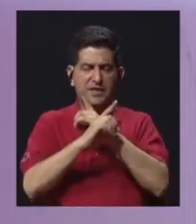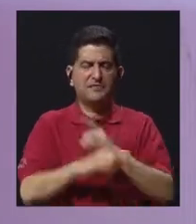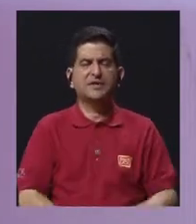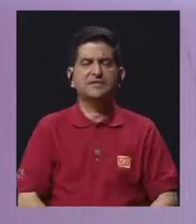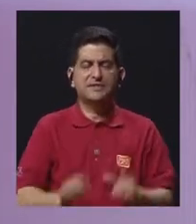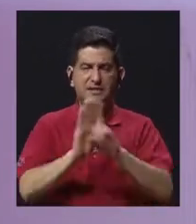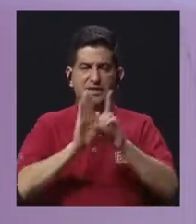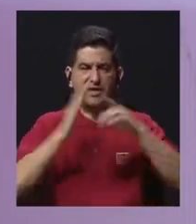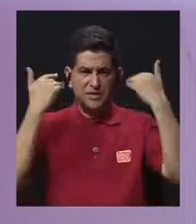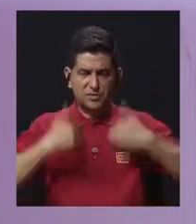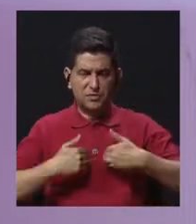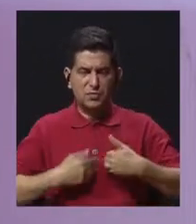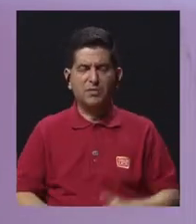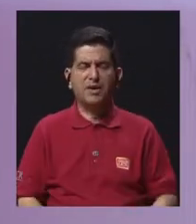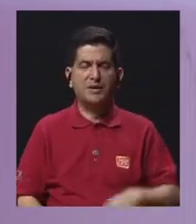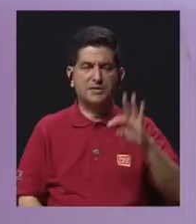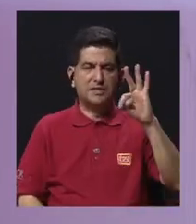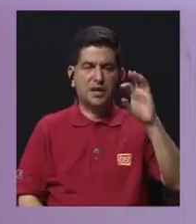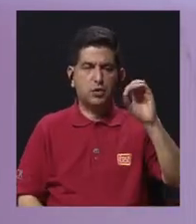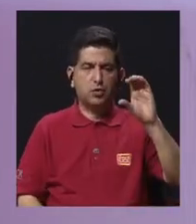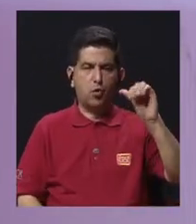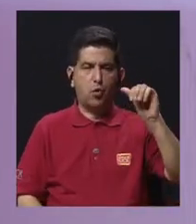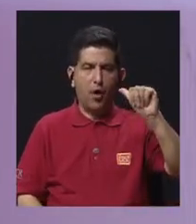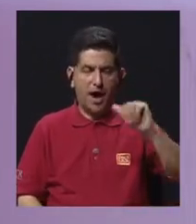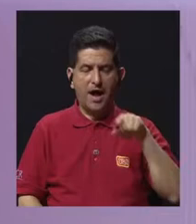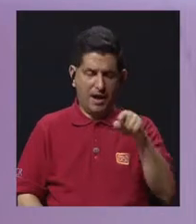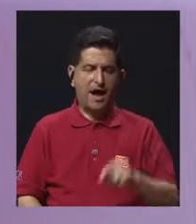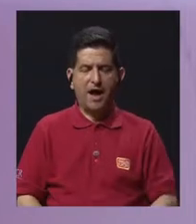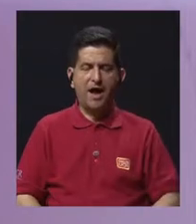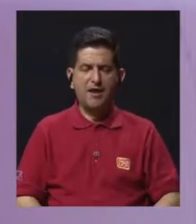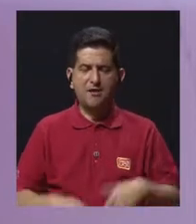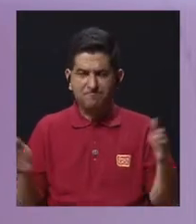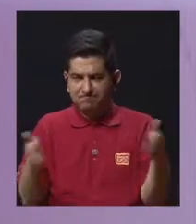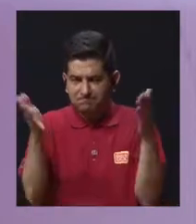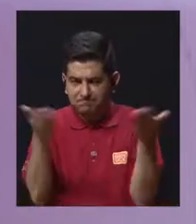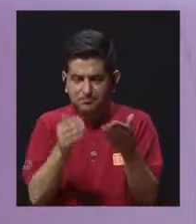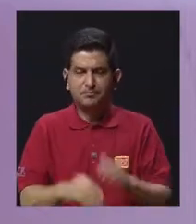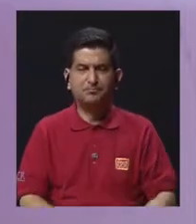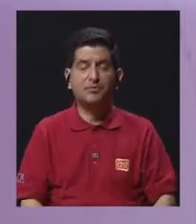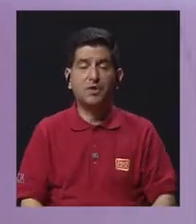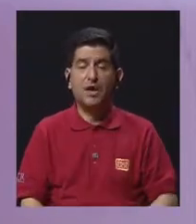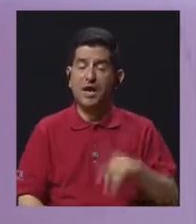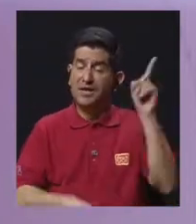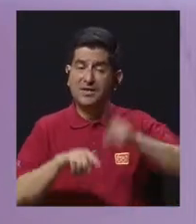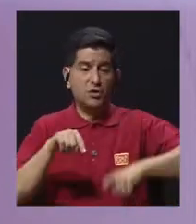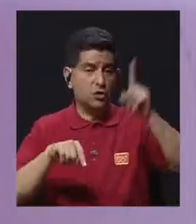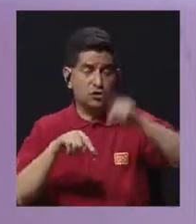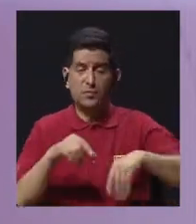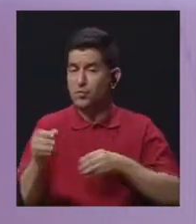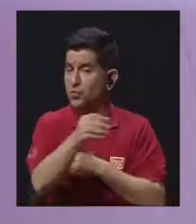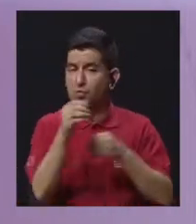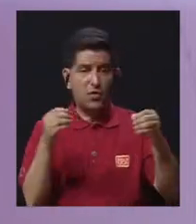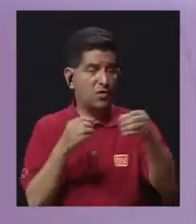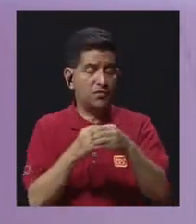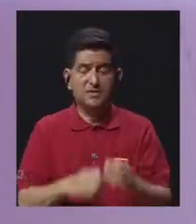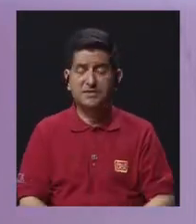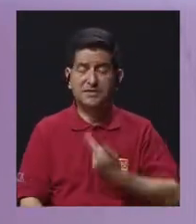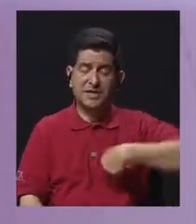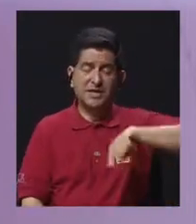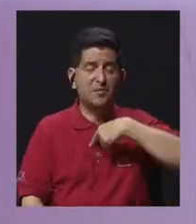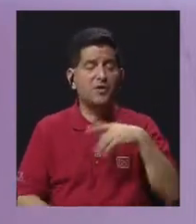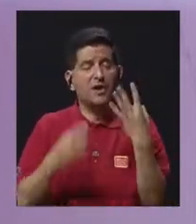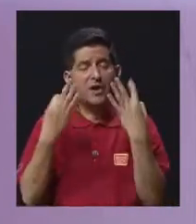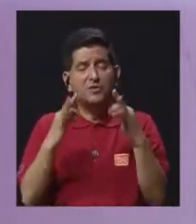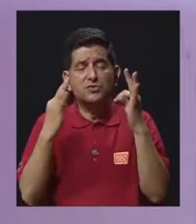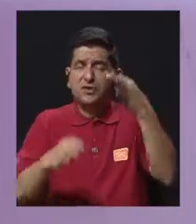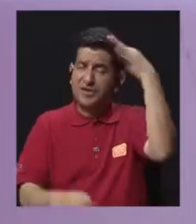una oficina de defensa de derechos humanos en el municipio de Tocoa. Y bueno, que finalmente no fue